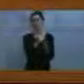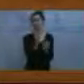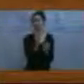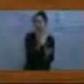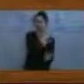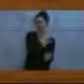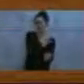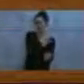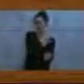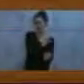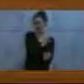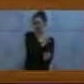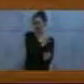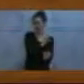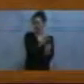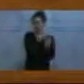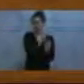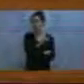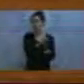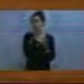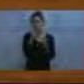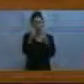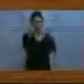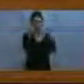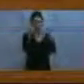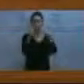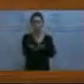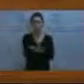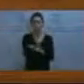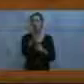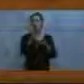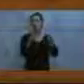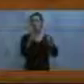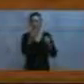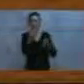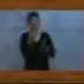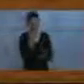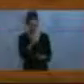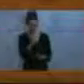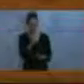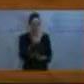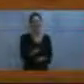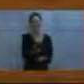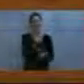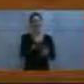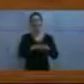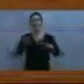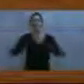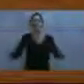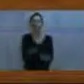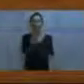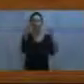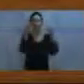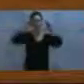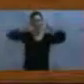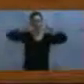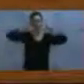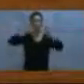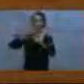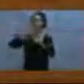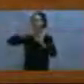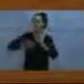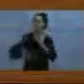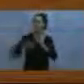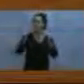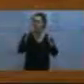universitarias en esa primera matriculación. Y está muy bien, seguramente, para fomentar la formación de los jóvenes